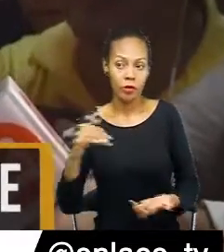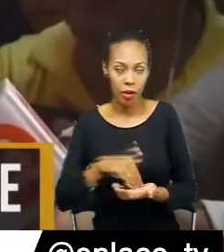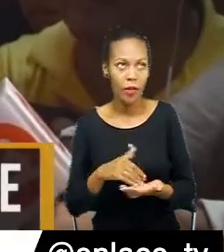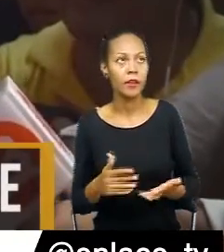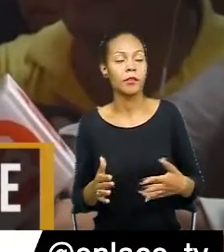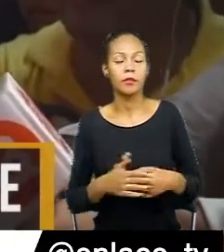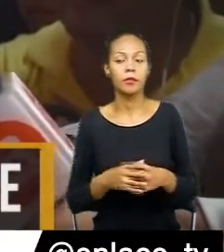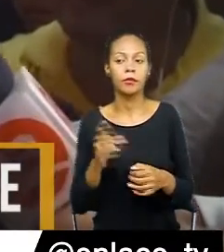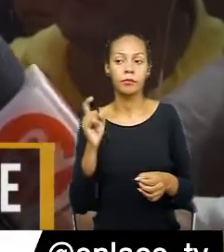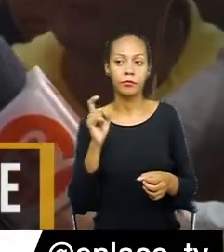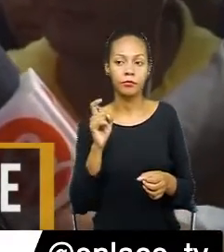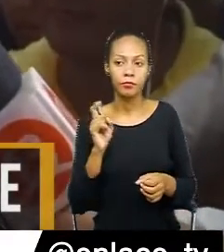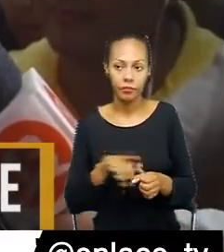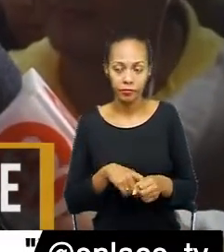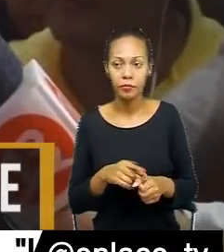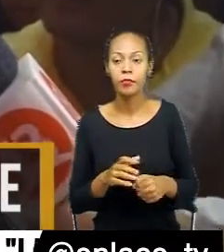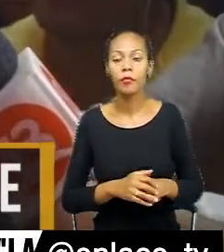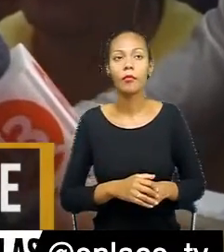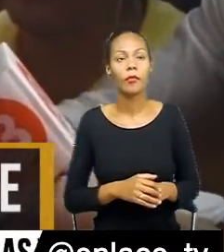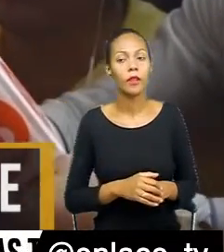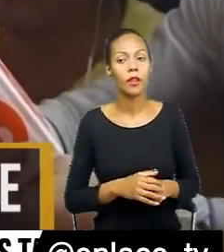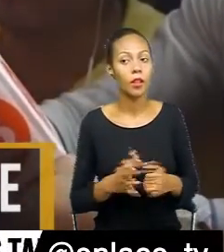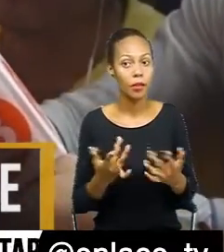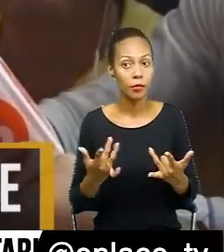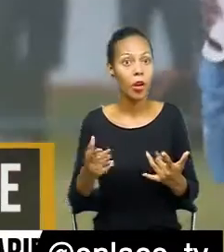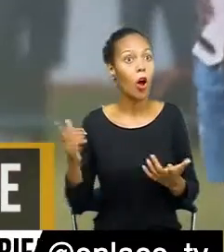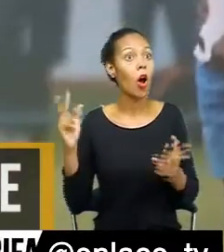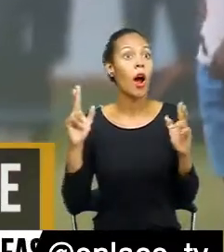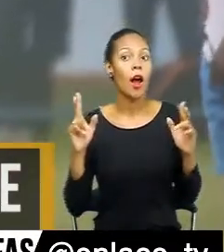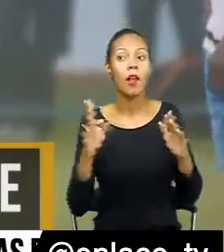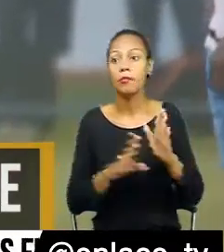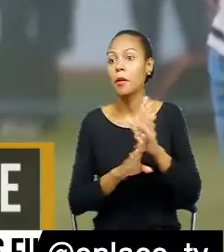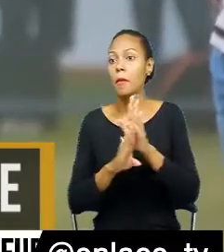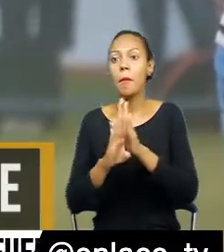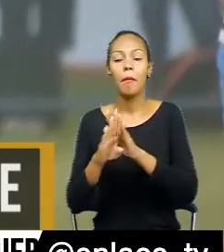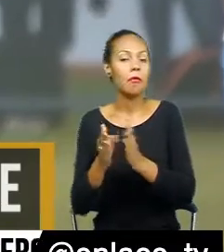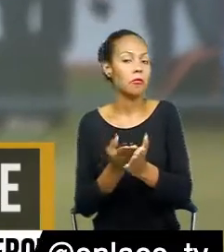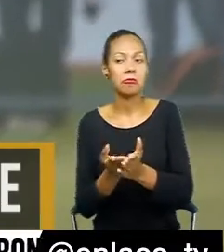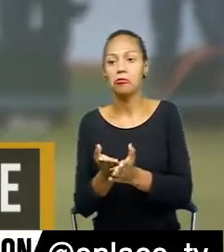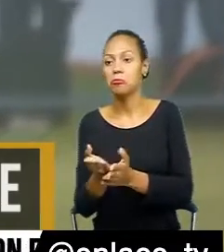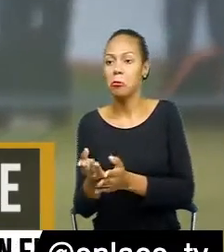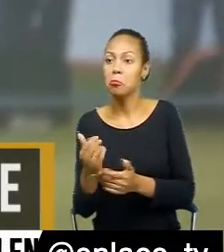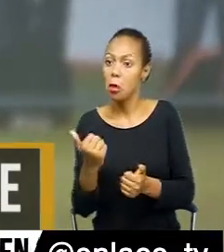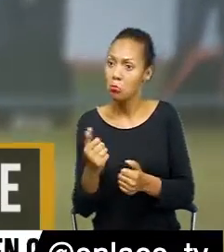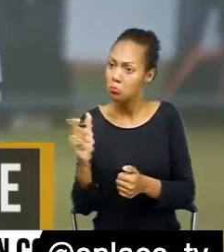sabemos que al frente vamos a tener una gran selección como la chilena, que tiene muy buenos jugadores.